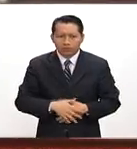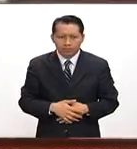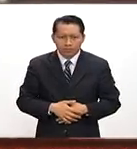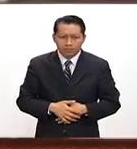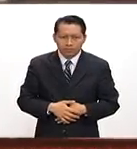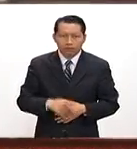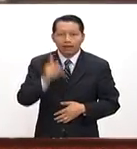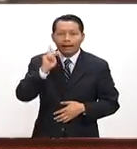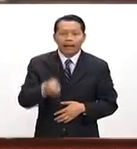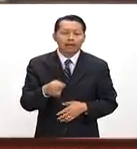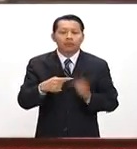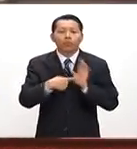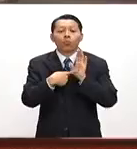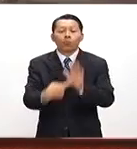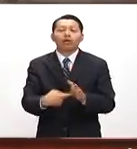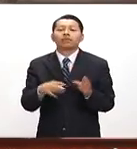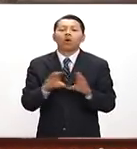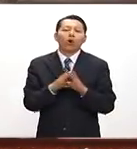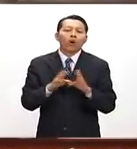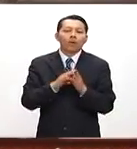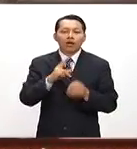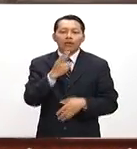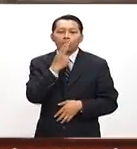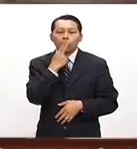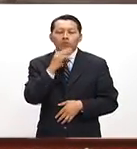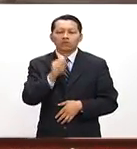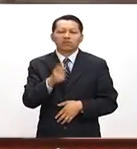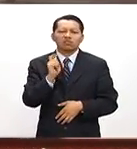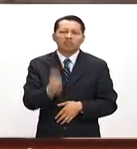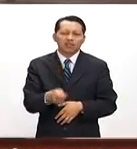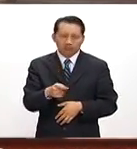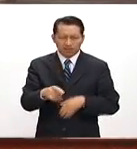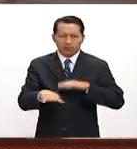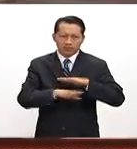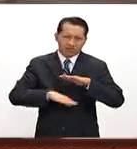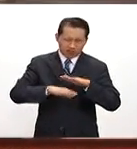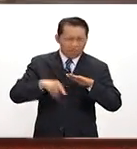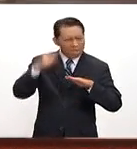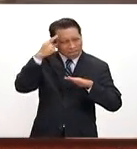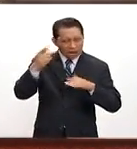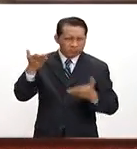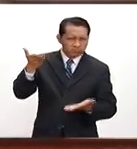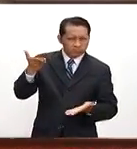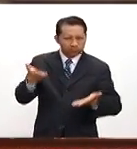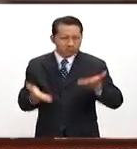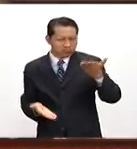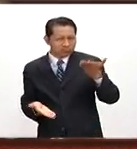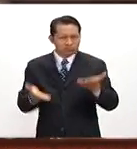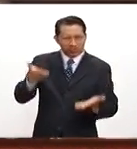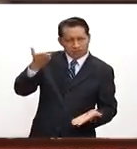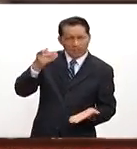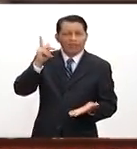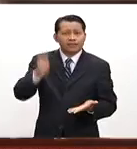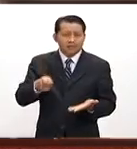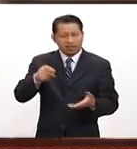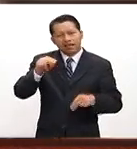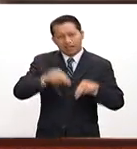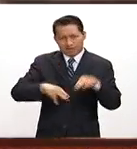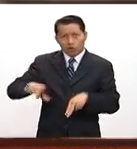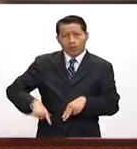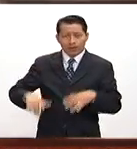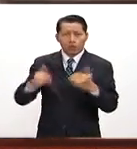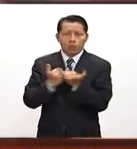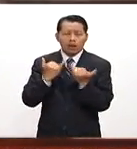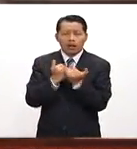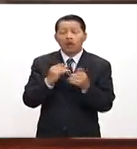Esto lo que demuestra es que funciona el principio de frenos y contrapesos, no solo entre poderes, sino el sistema de frenos